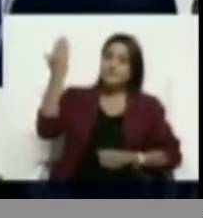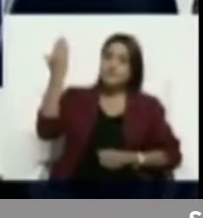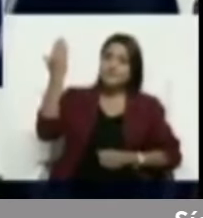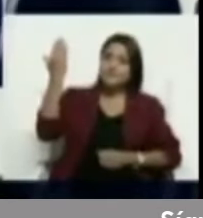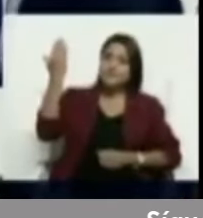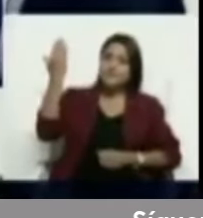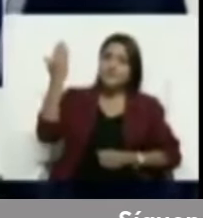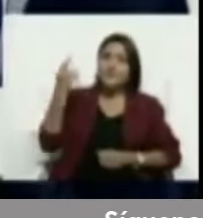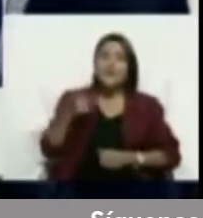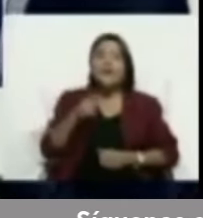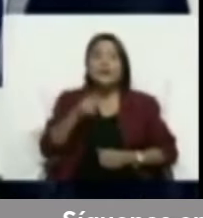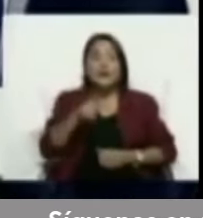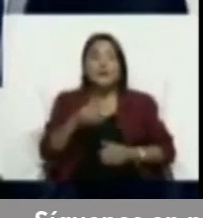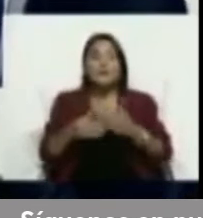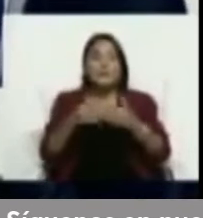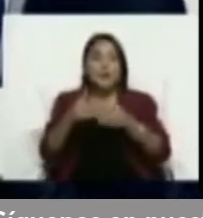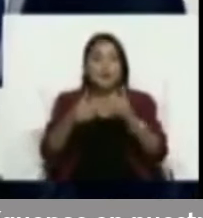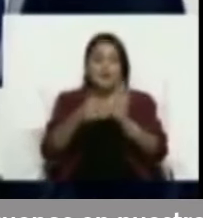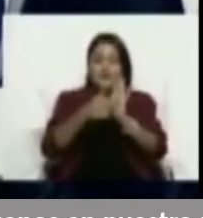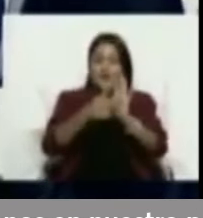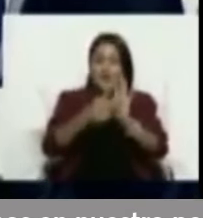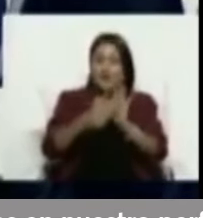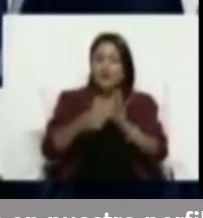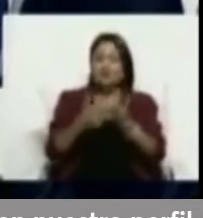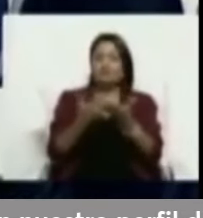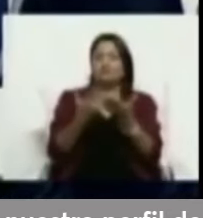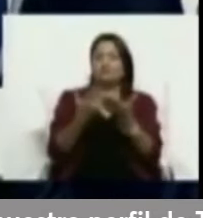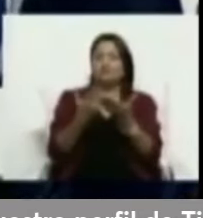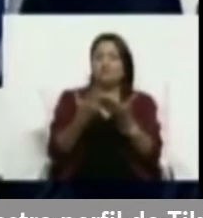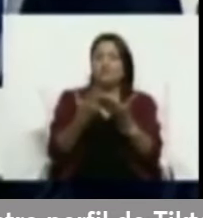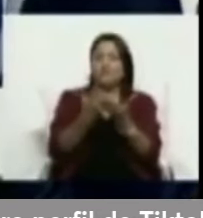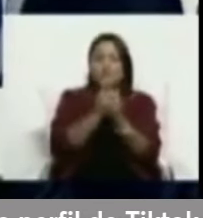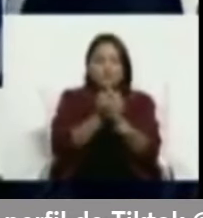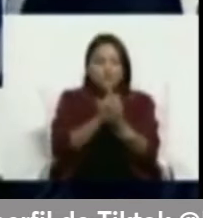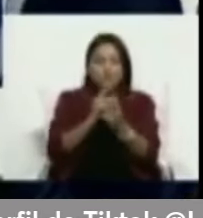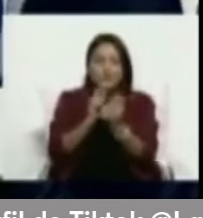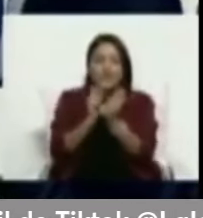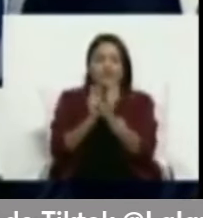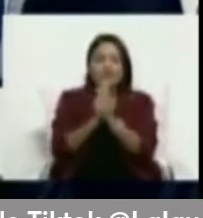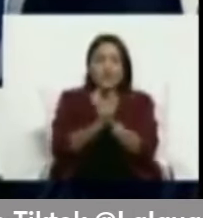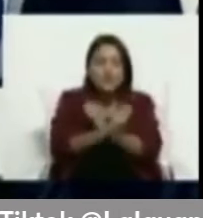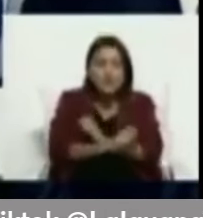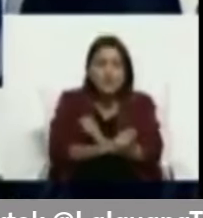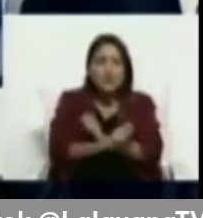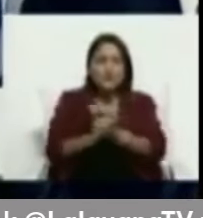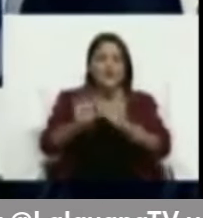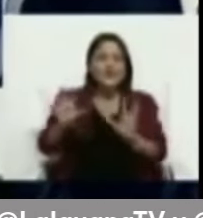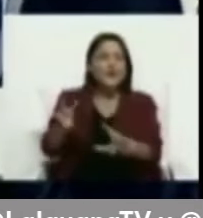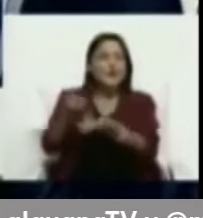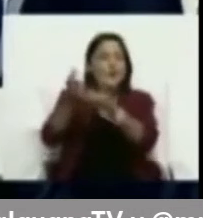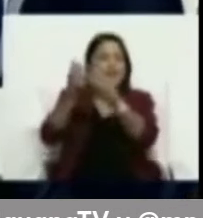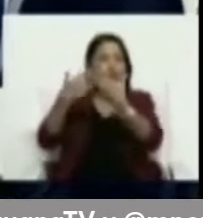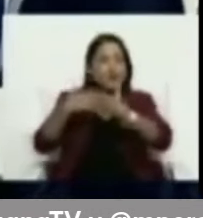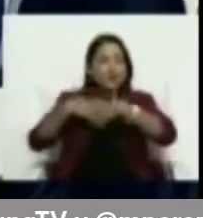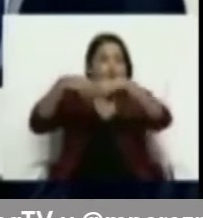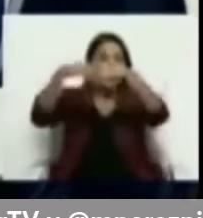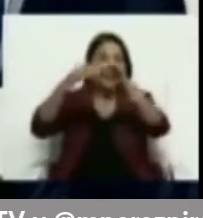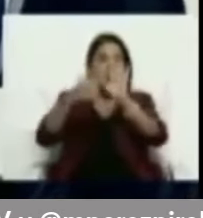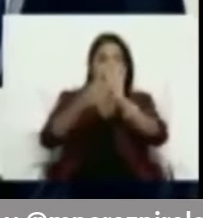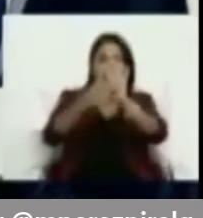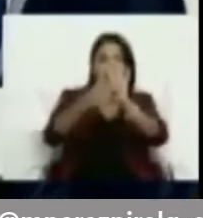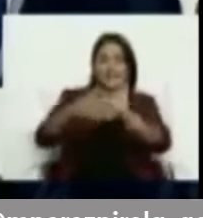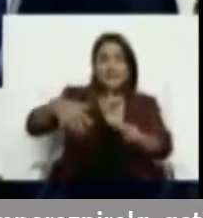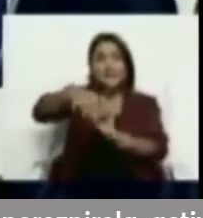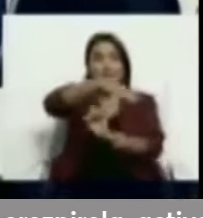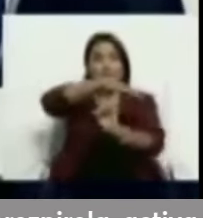el proceso profundo, amoroso, de reconstrucción y de recuperación de la planta